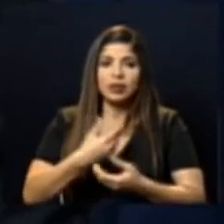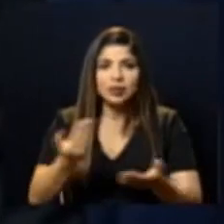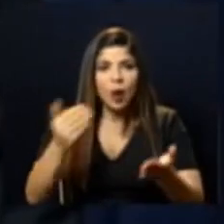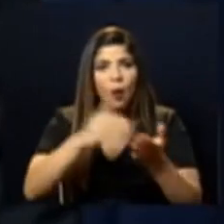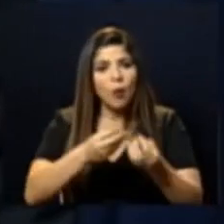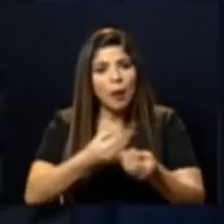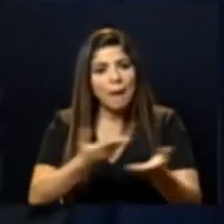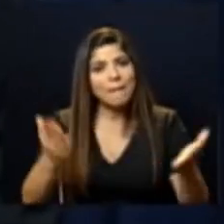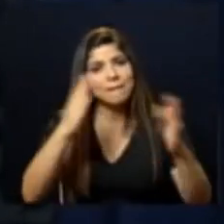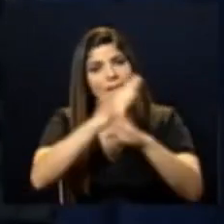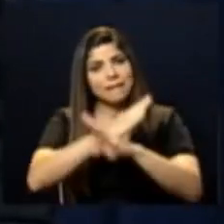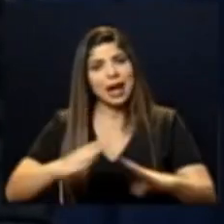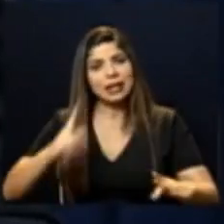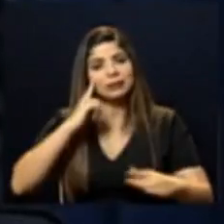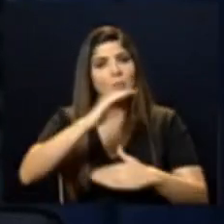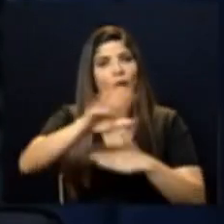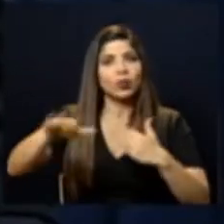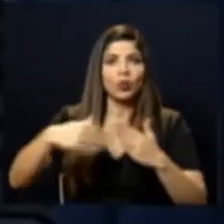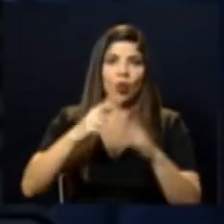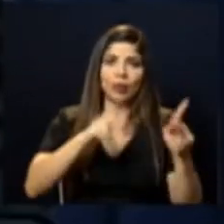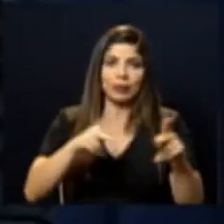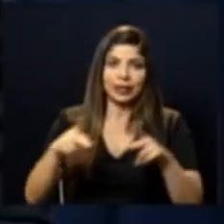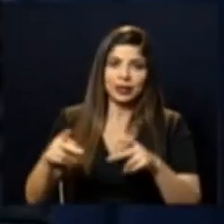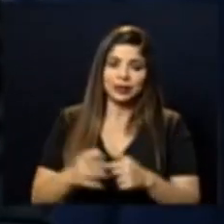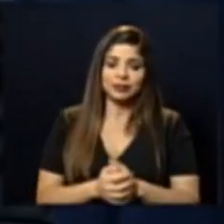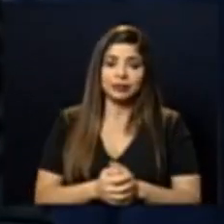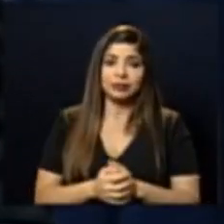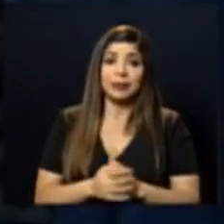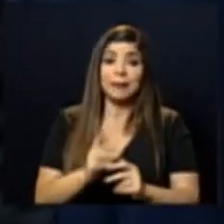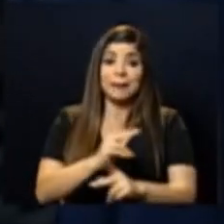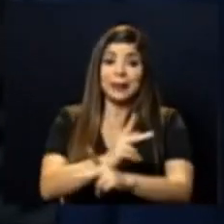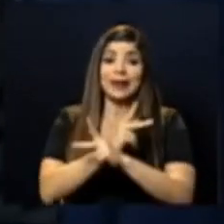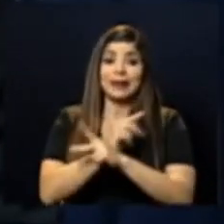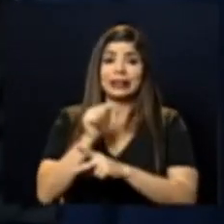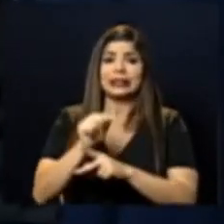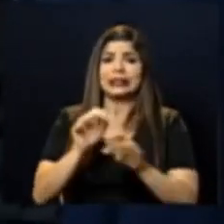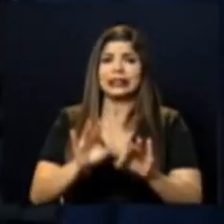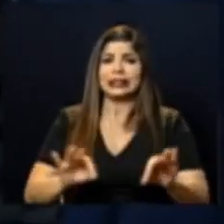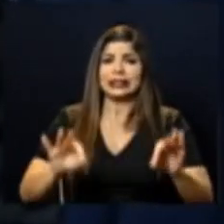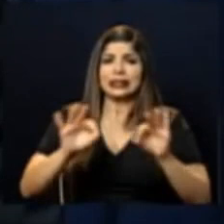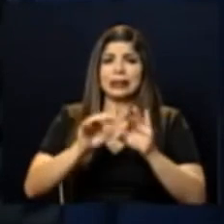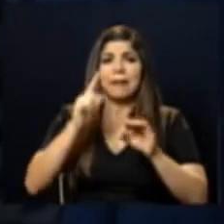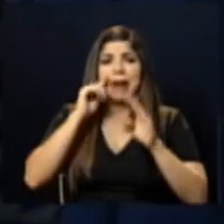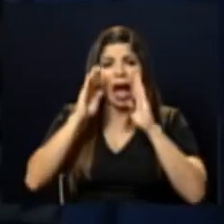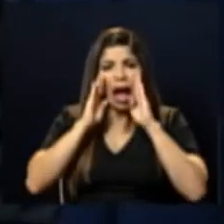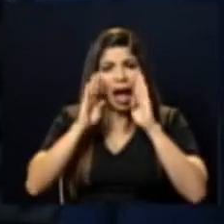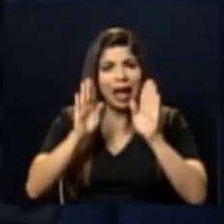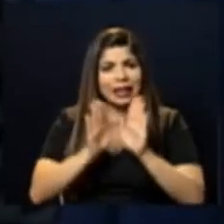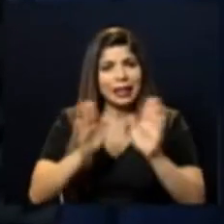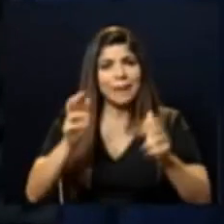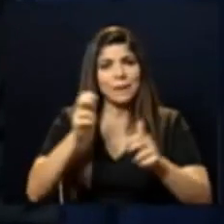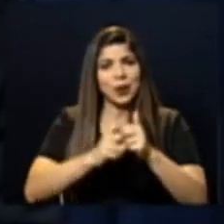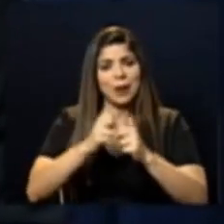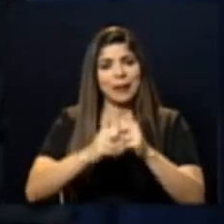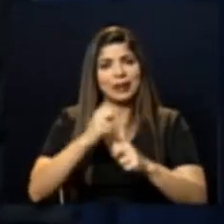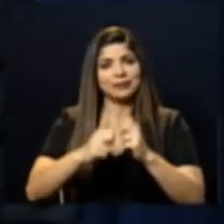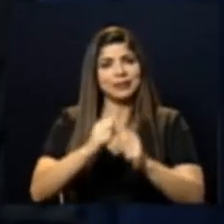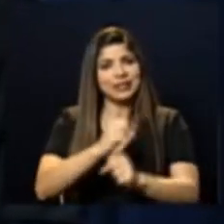la ciudadanía. La prevención es crucial para un abordaje integral del problema de la